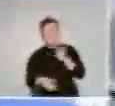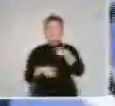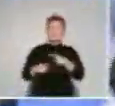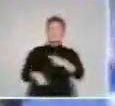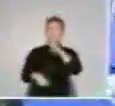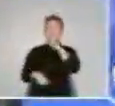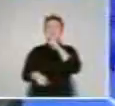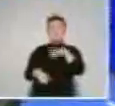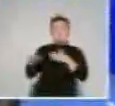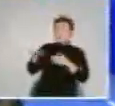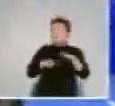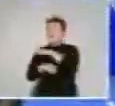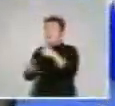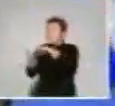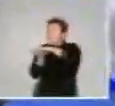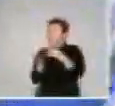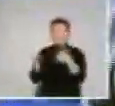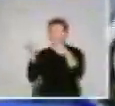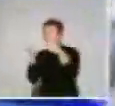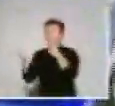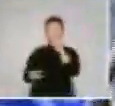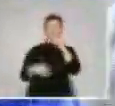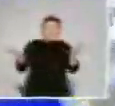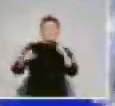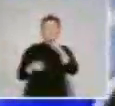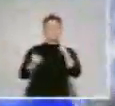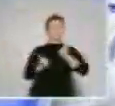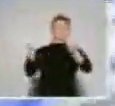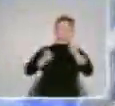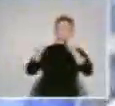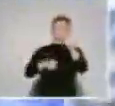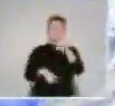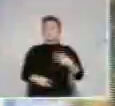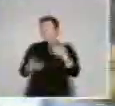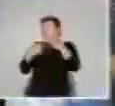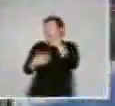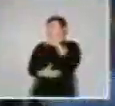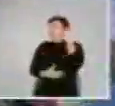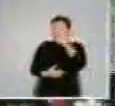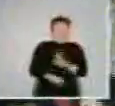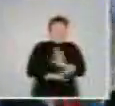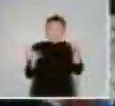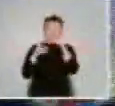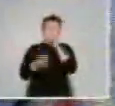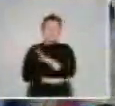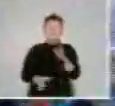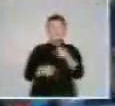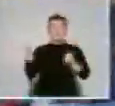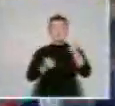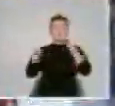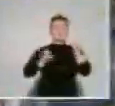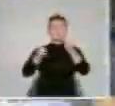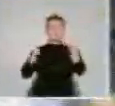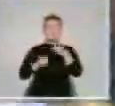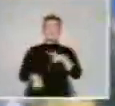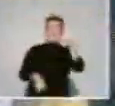complica, la salida está dudosa. Pues con tanto cono se pone peor la cosa. Encima todo esto conduciendo por